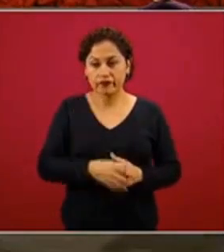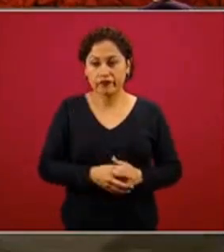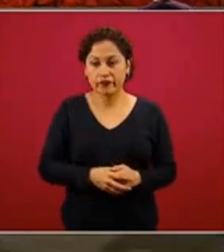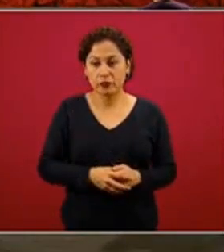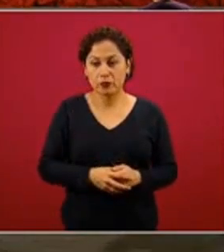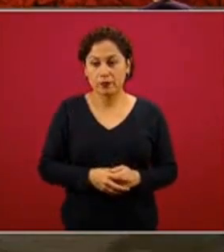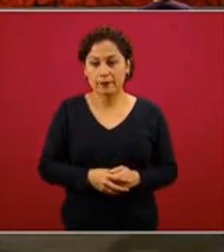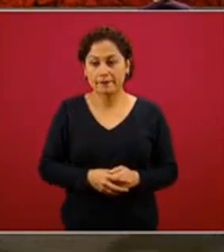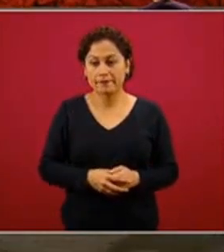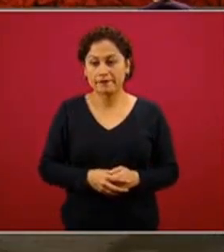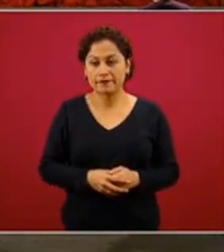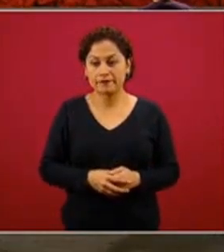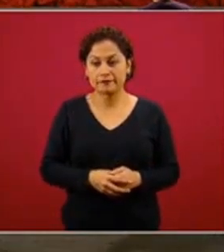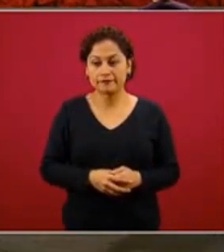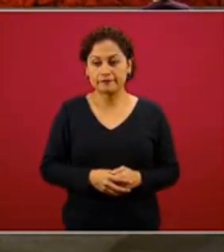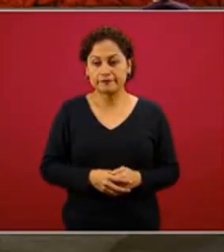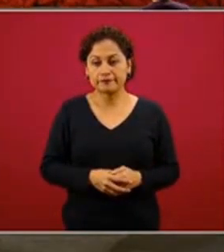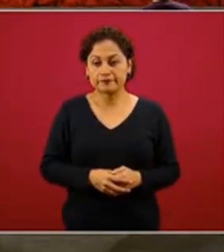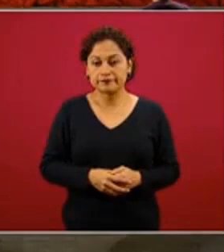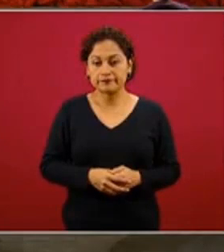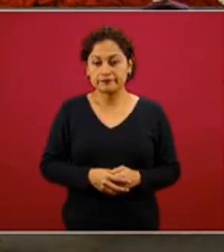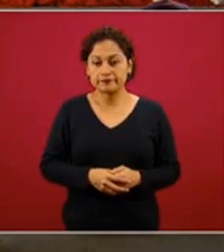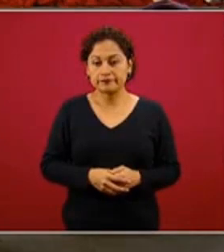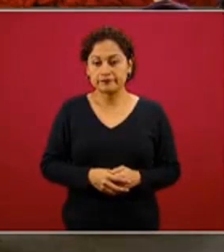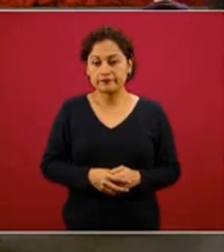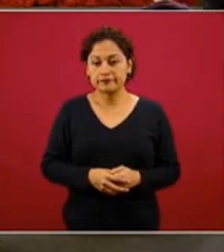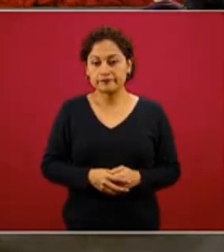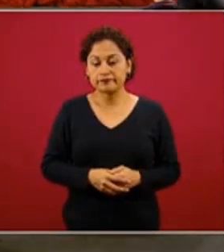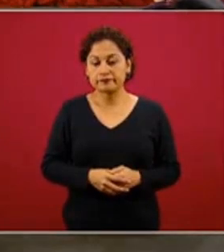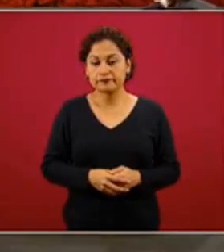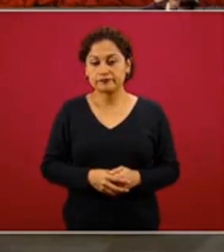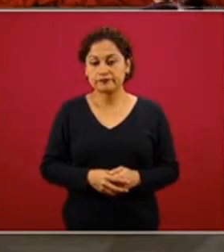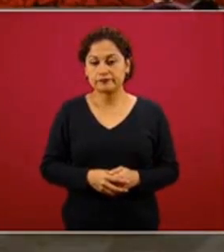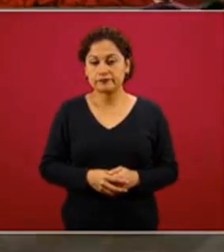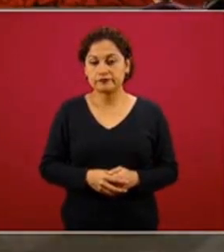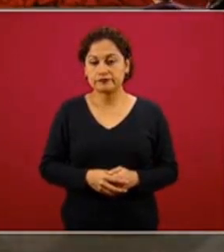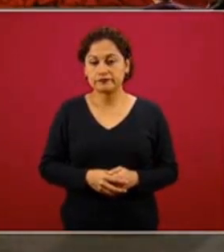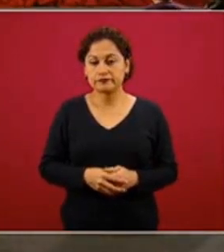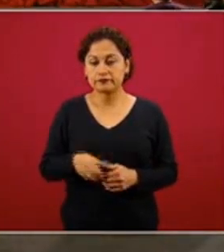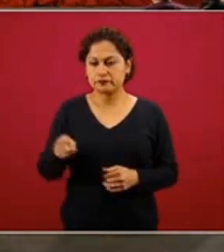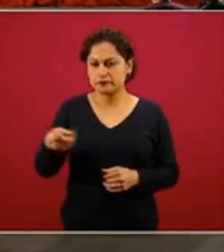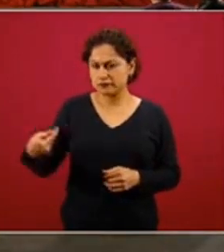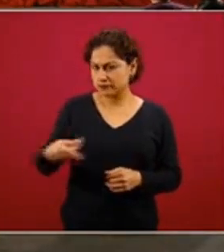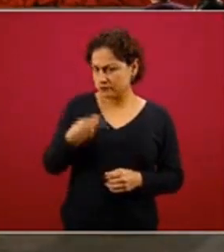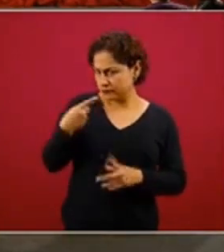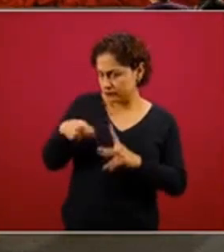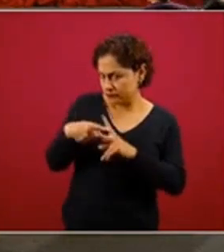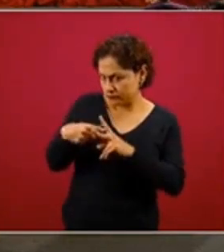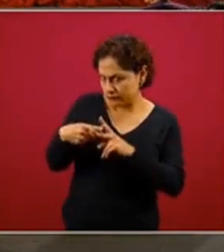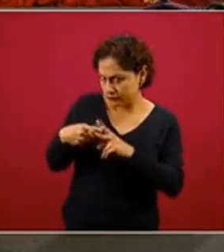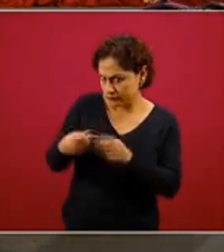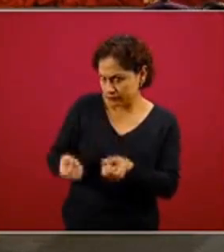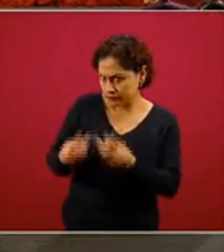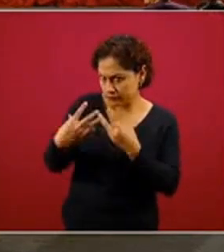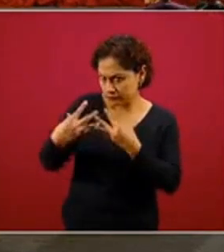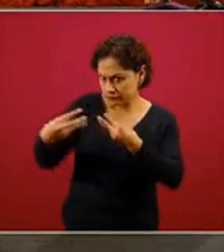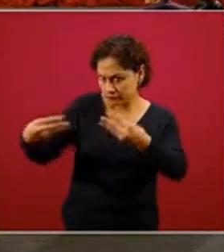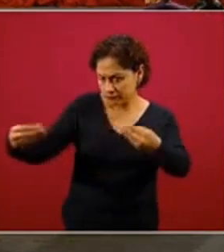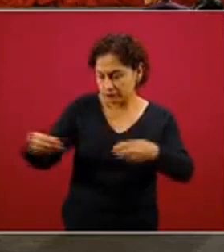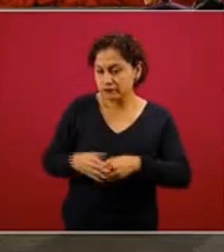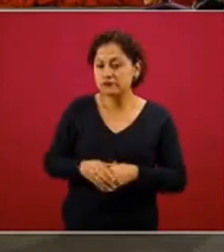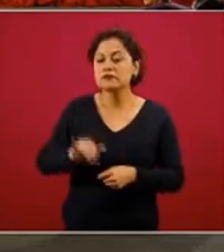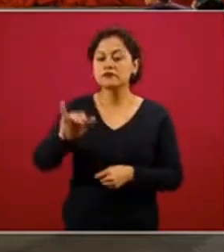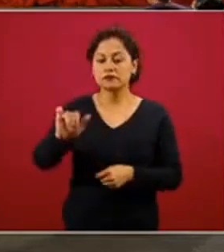Factor. ¿Qué había cambiado en la fase 3? Perdón. ¿Factor multiplicador? Sí, o sea, esto que explicaba de que, por ejemplo,